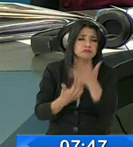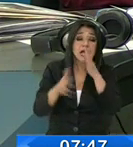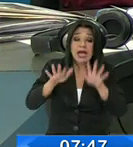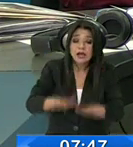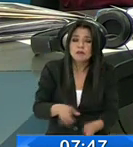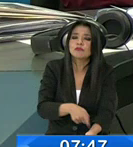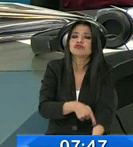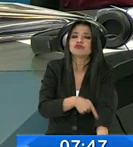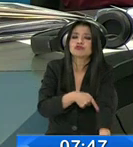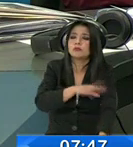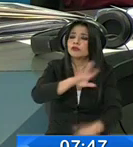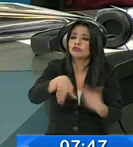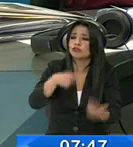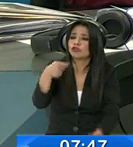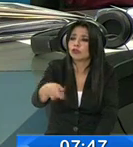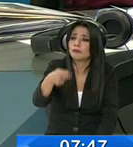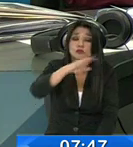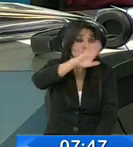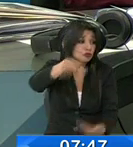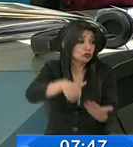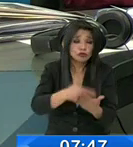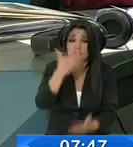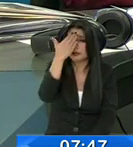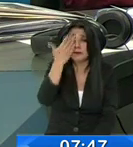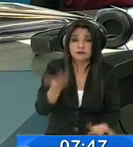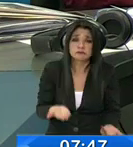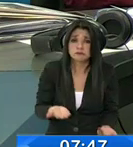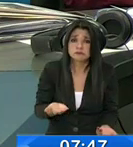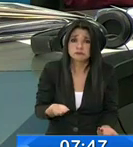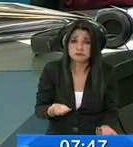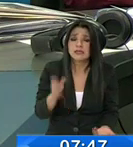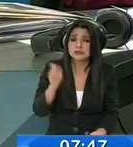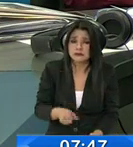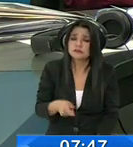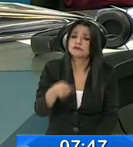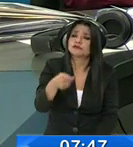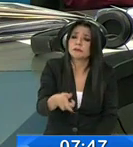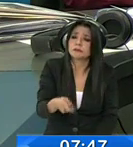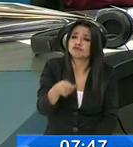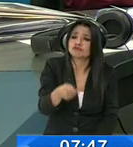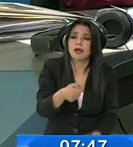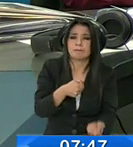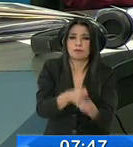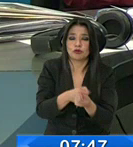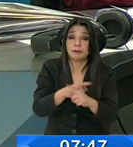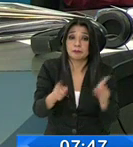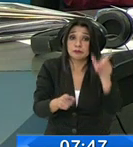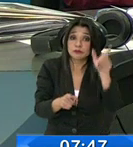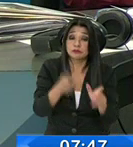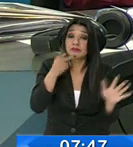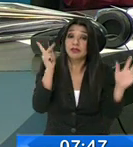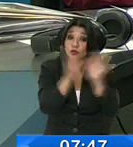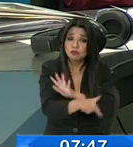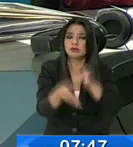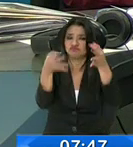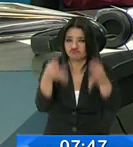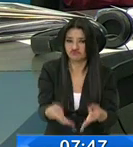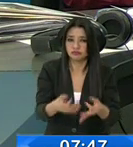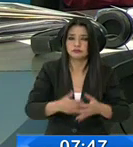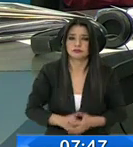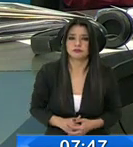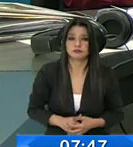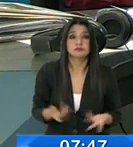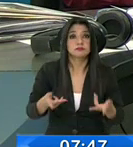todos lo sabíamos durante mucho tiempo se había escuchado hizo falta que alguien lo denuncie e hizo falta